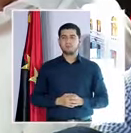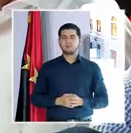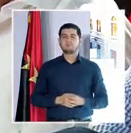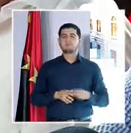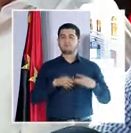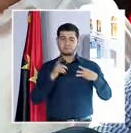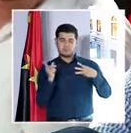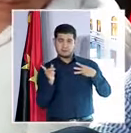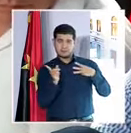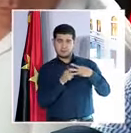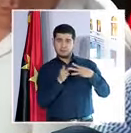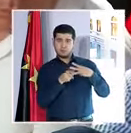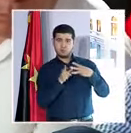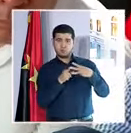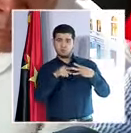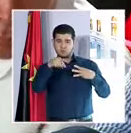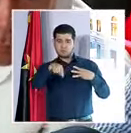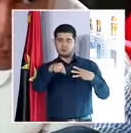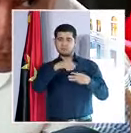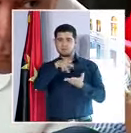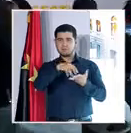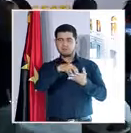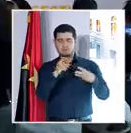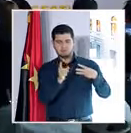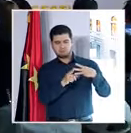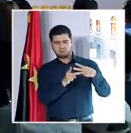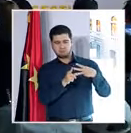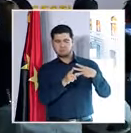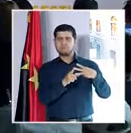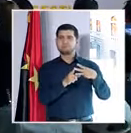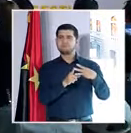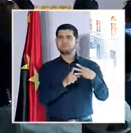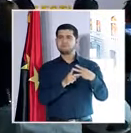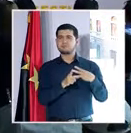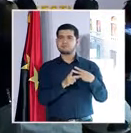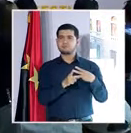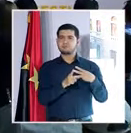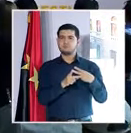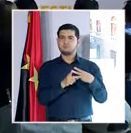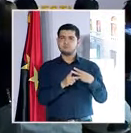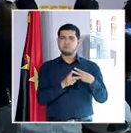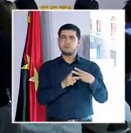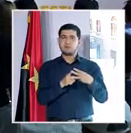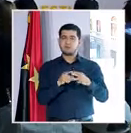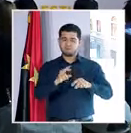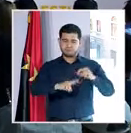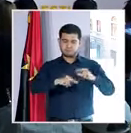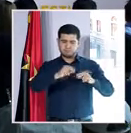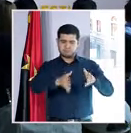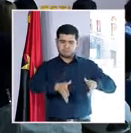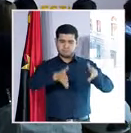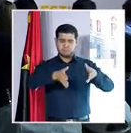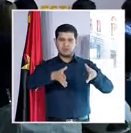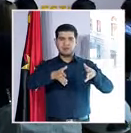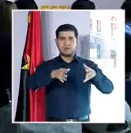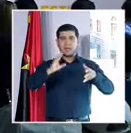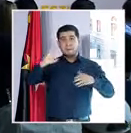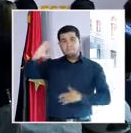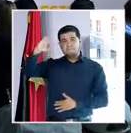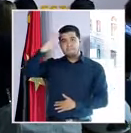proyecto importante para Villa del Rosario es el distrito de policía, que tiene hoy ya